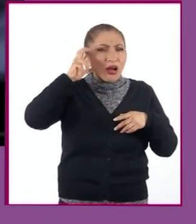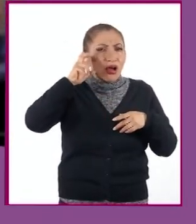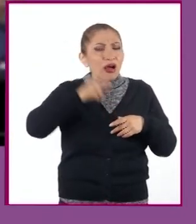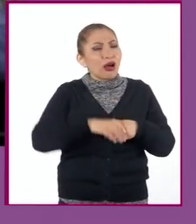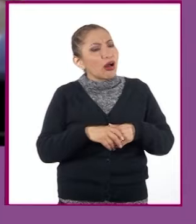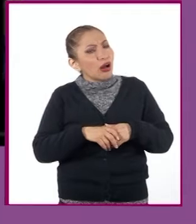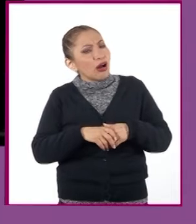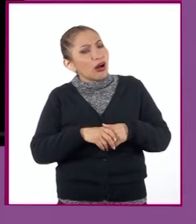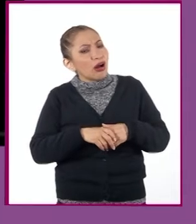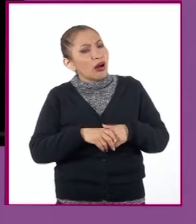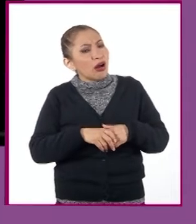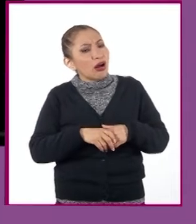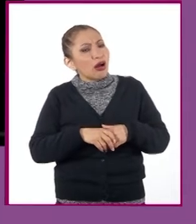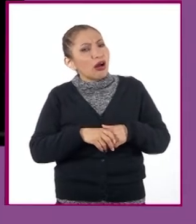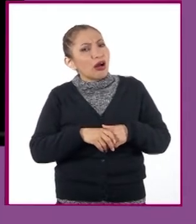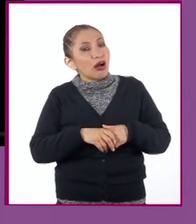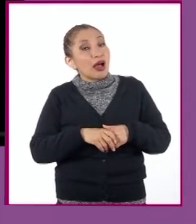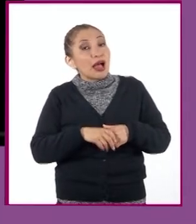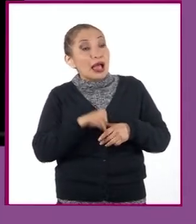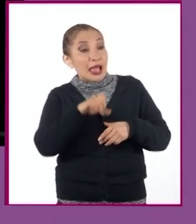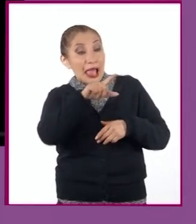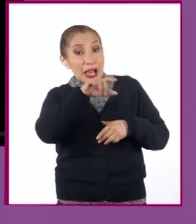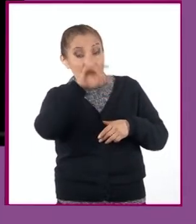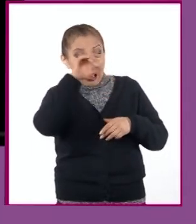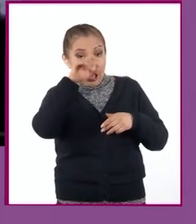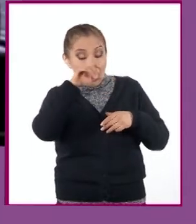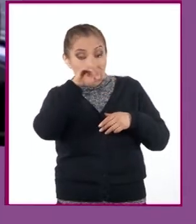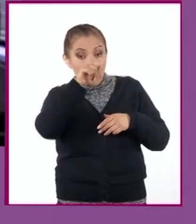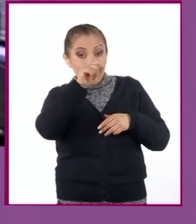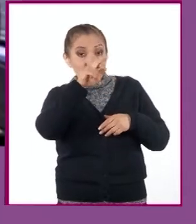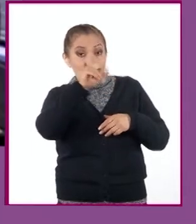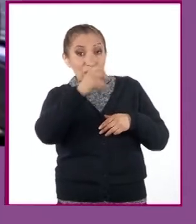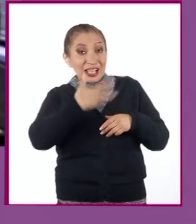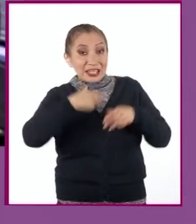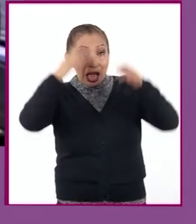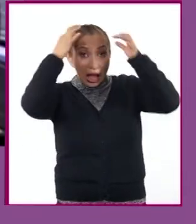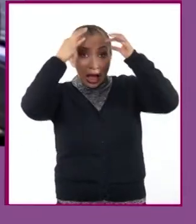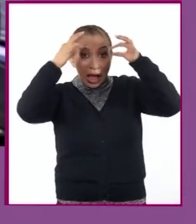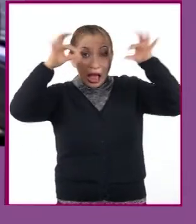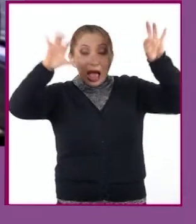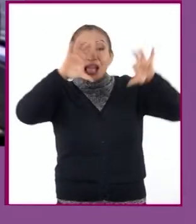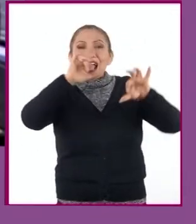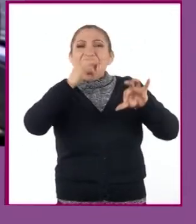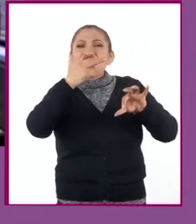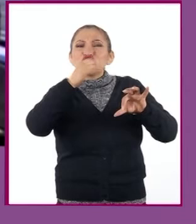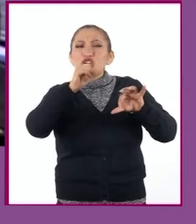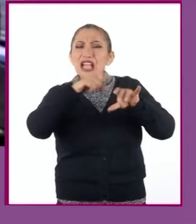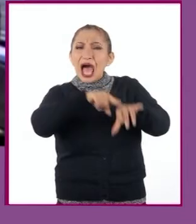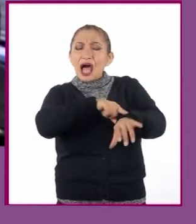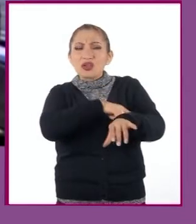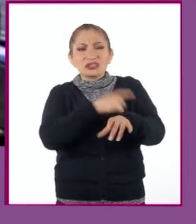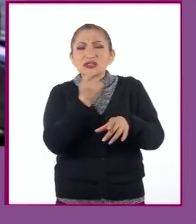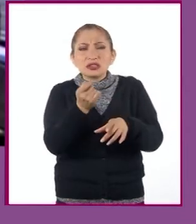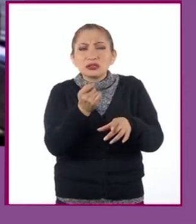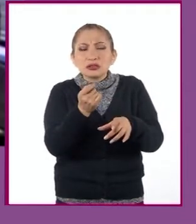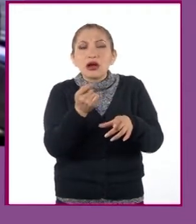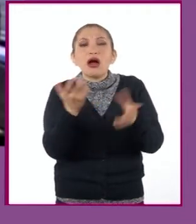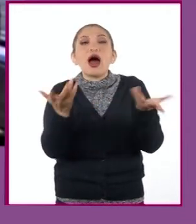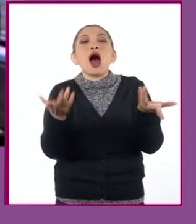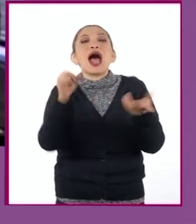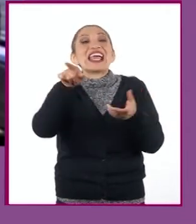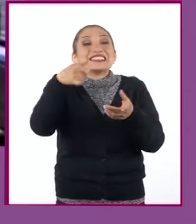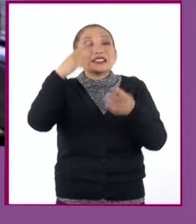frase, el toro tenía cachos muy largos, ¿no? Es fácil entender que se trata